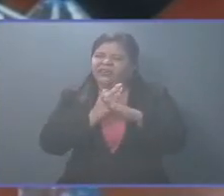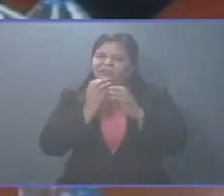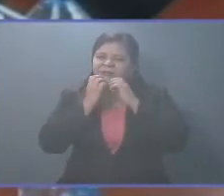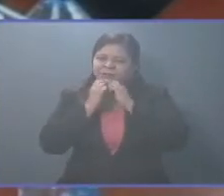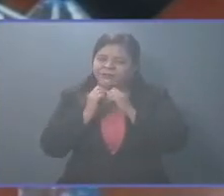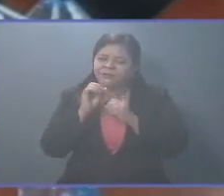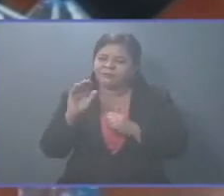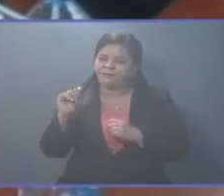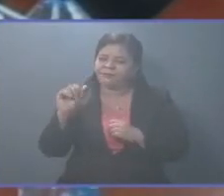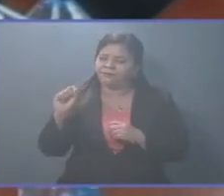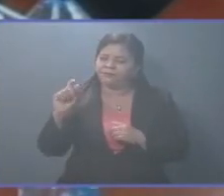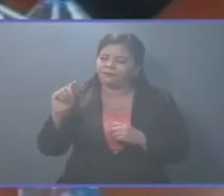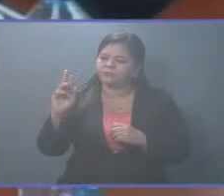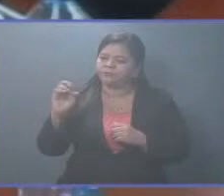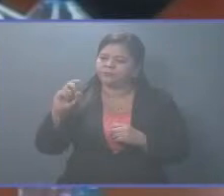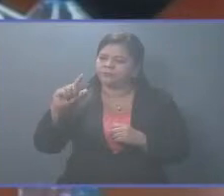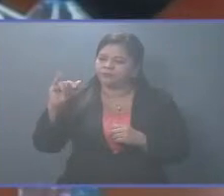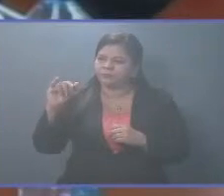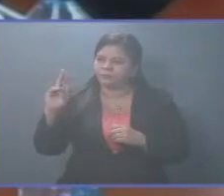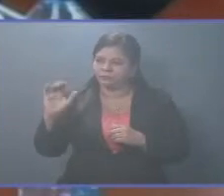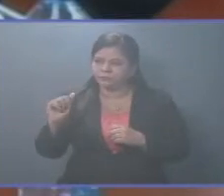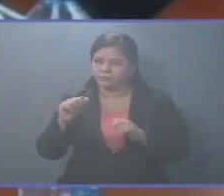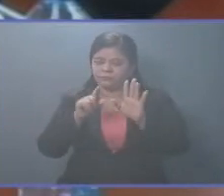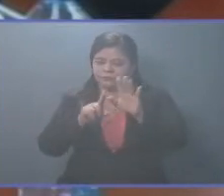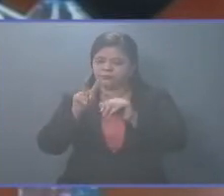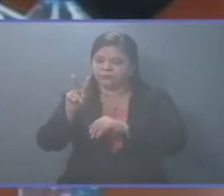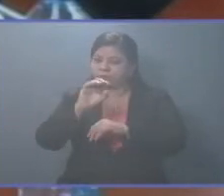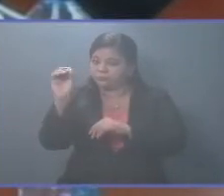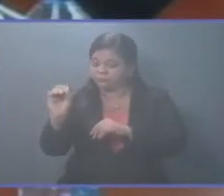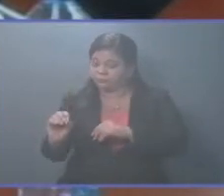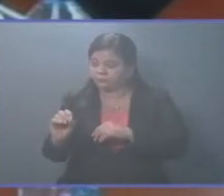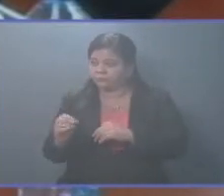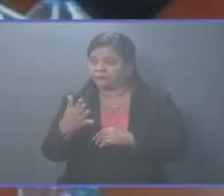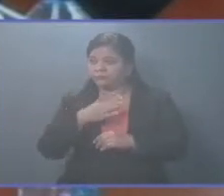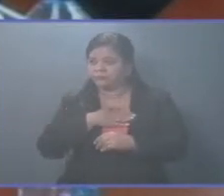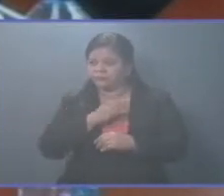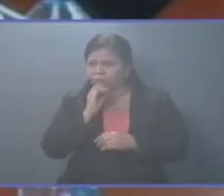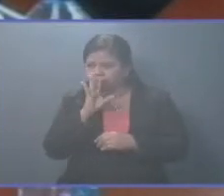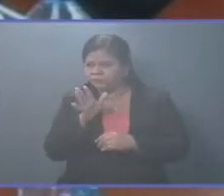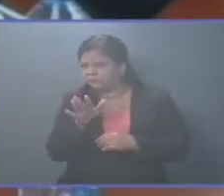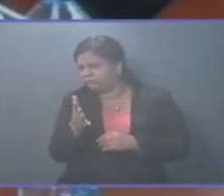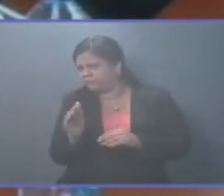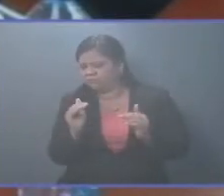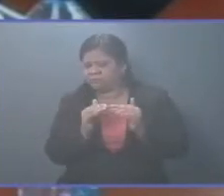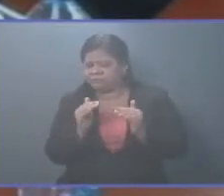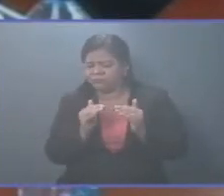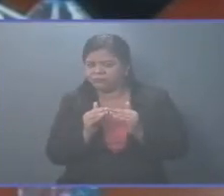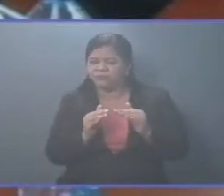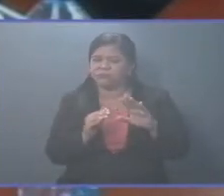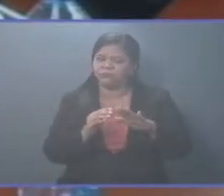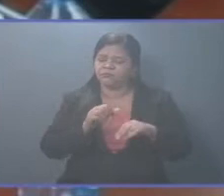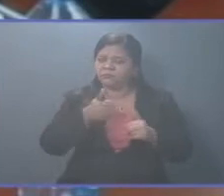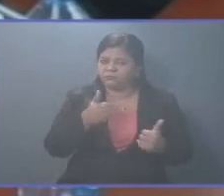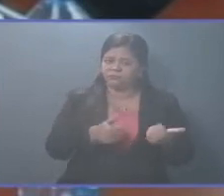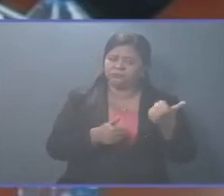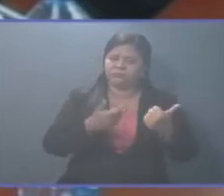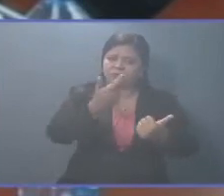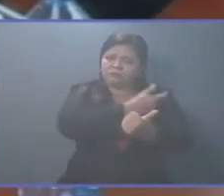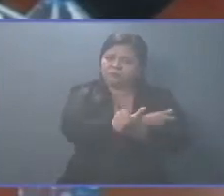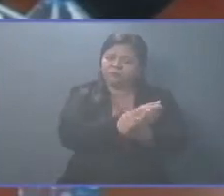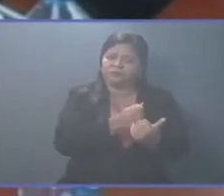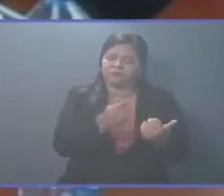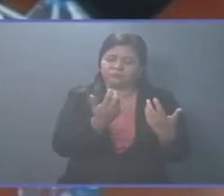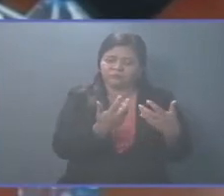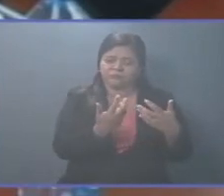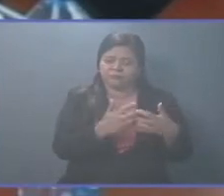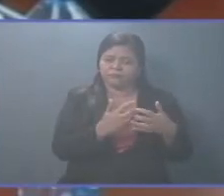de AstraZeneca a un 62%, lo cual parece y viene siendo igual a lo de a la protección de la vacuna de la